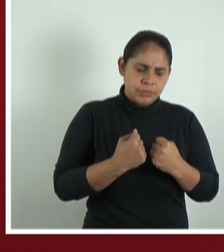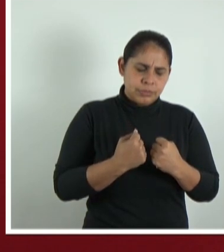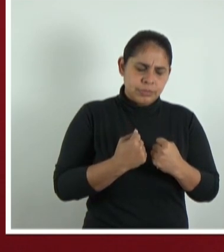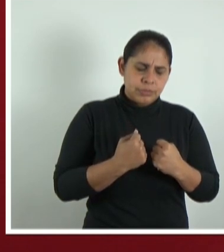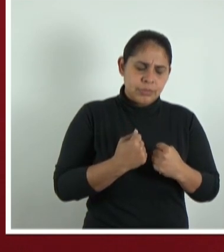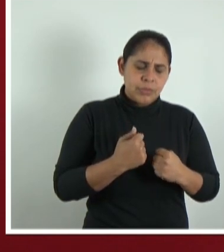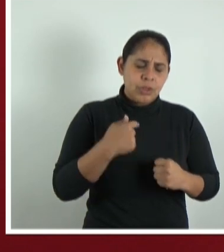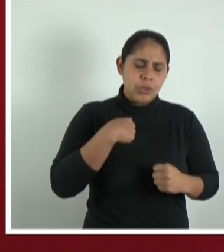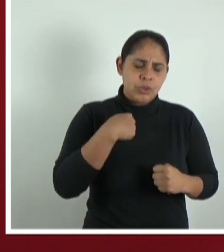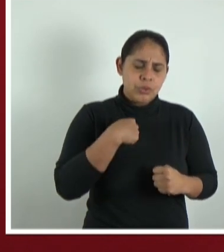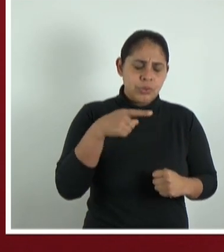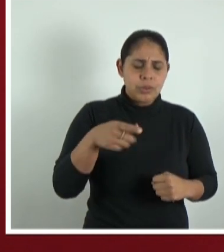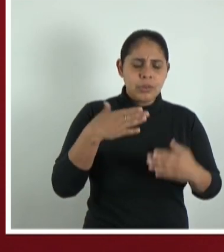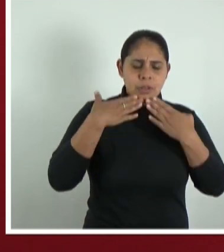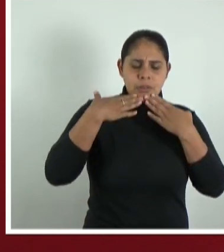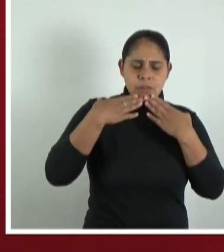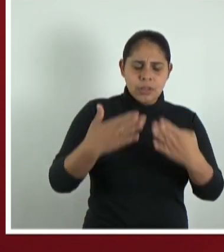Y te doy la gracia, Jesucristo,